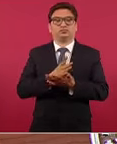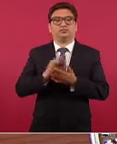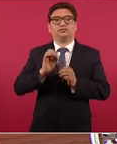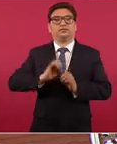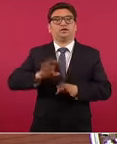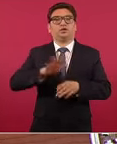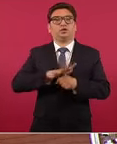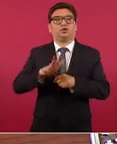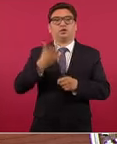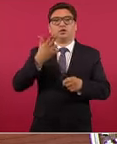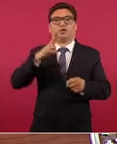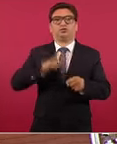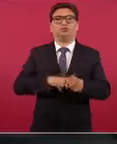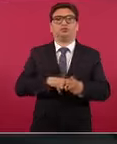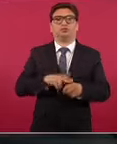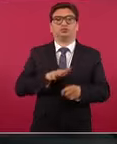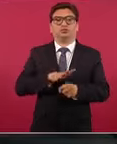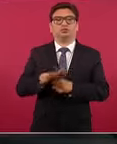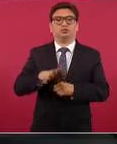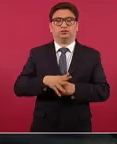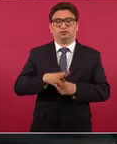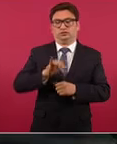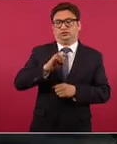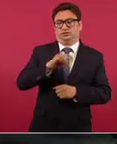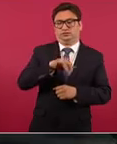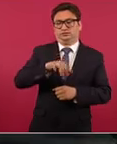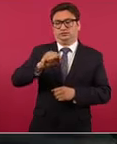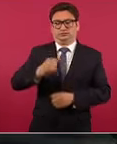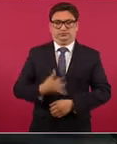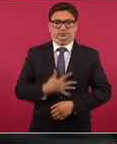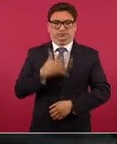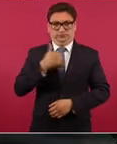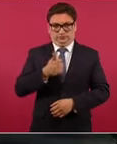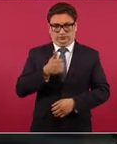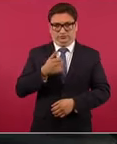los hospitales de links bienestar